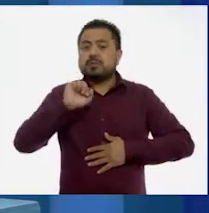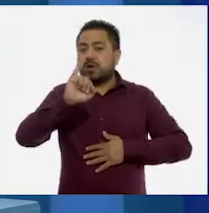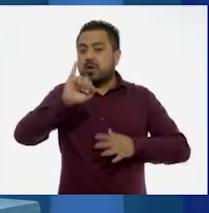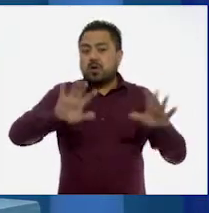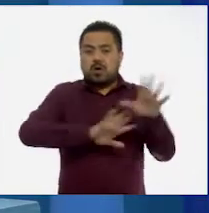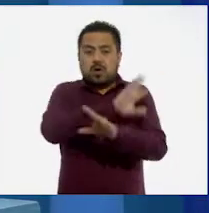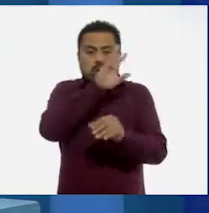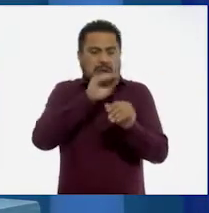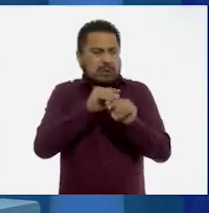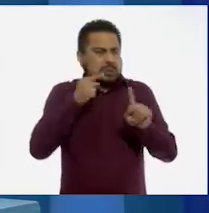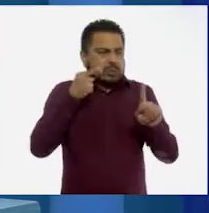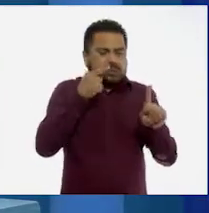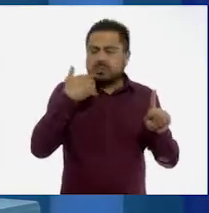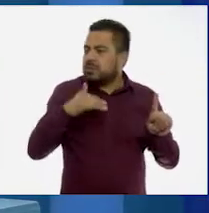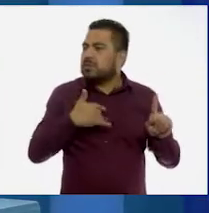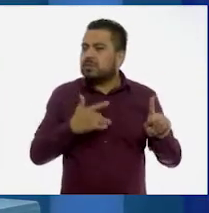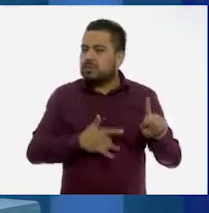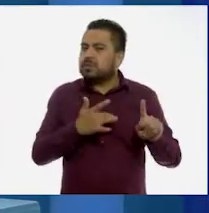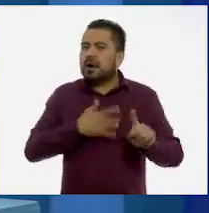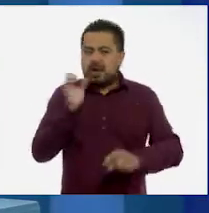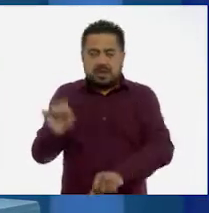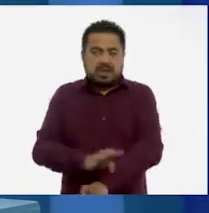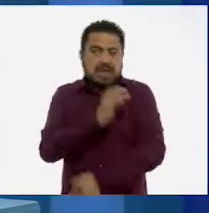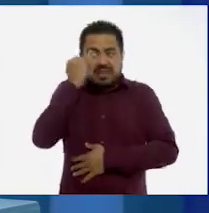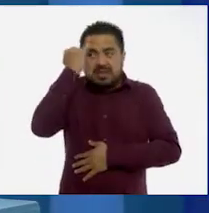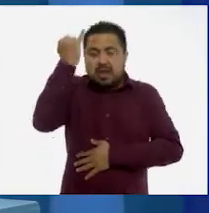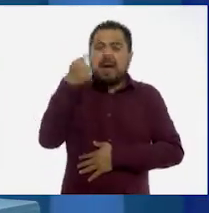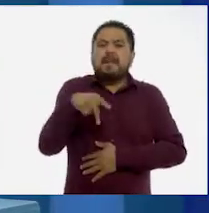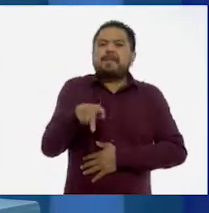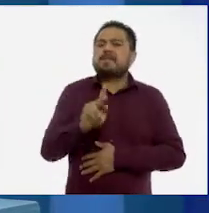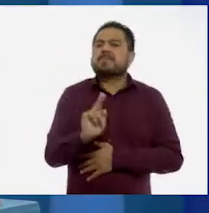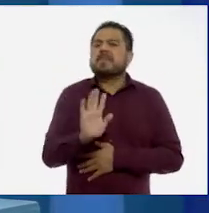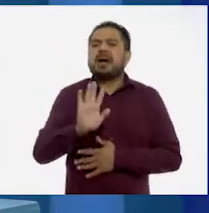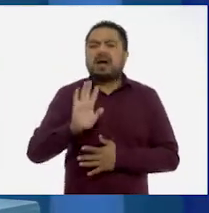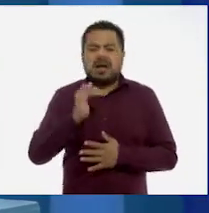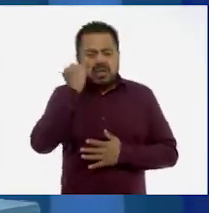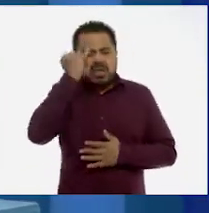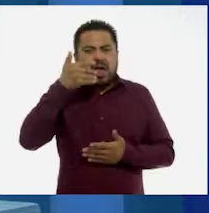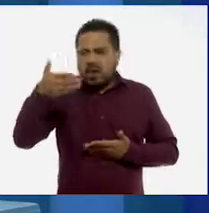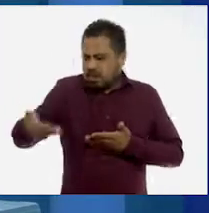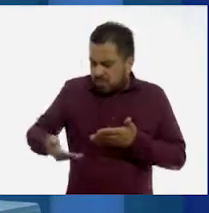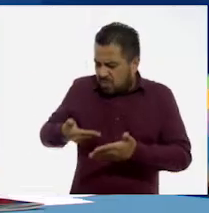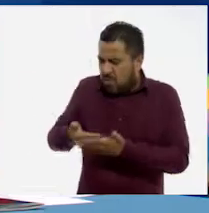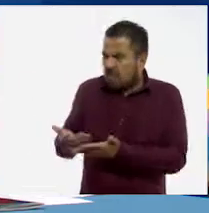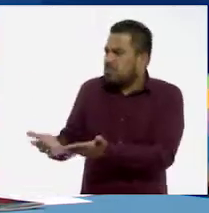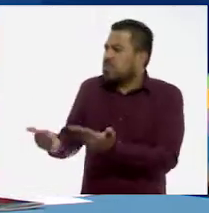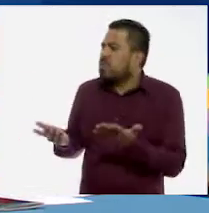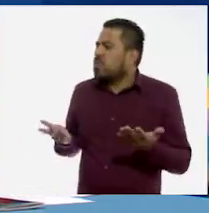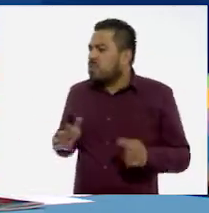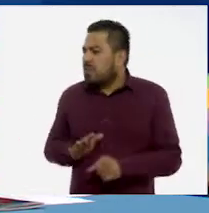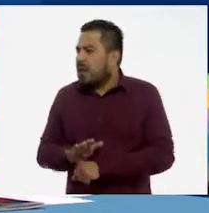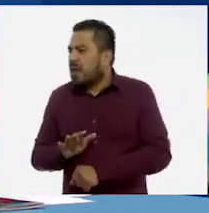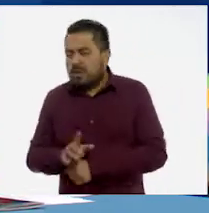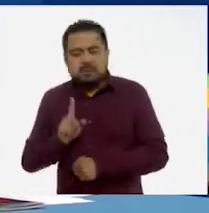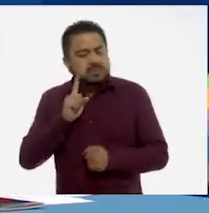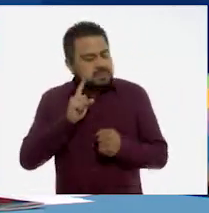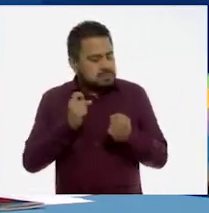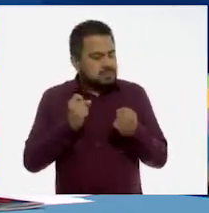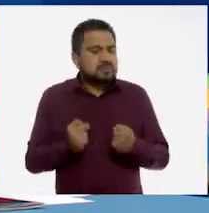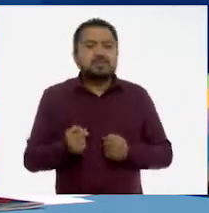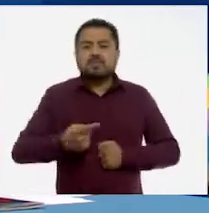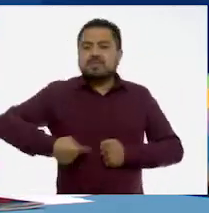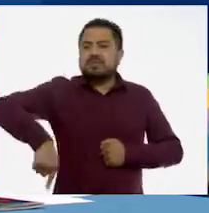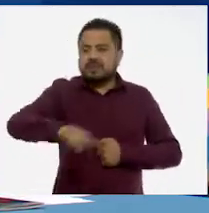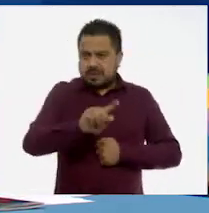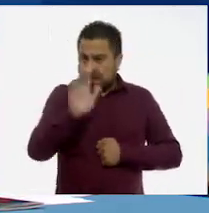un reto y la verdad es que me entusiasma mucho la idea. Pero, ¿y qué idea nos propones, Gaby? Pues mira, seguramente ustedes se